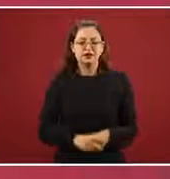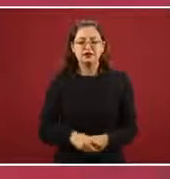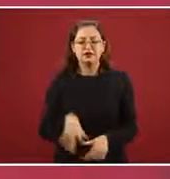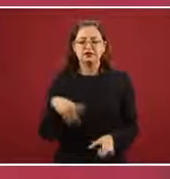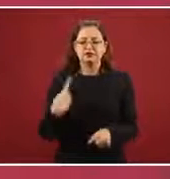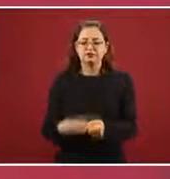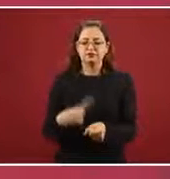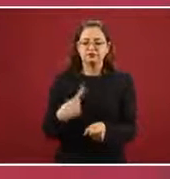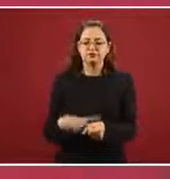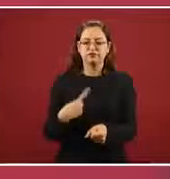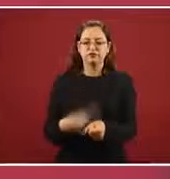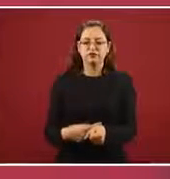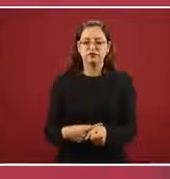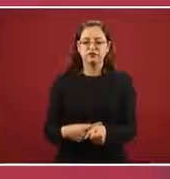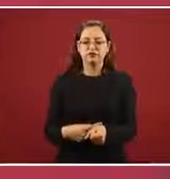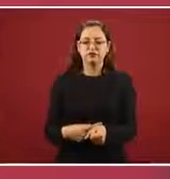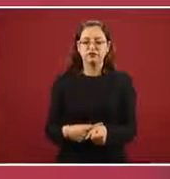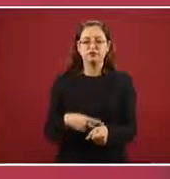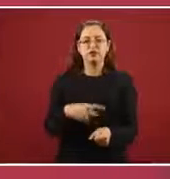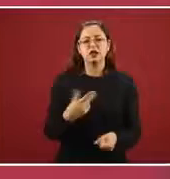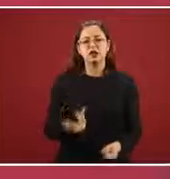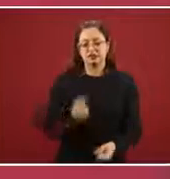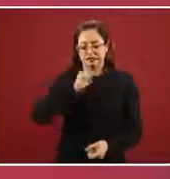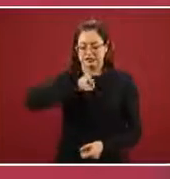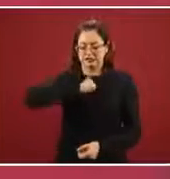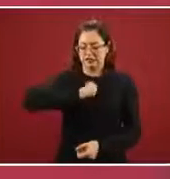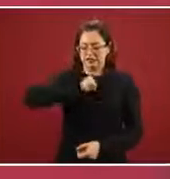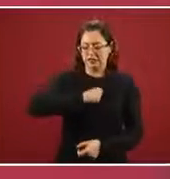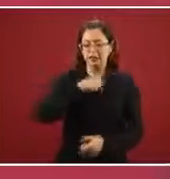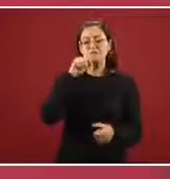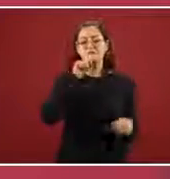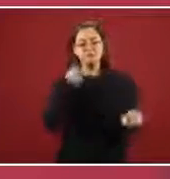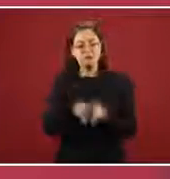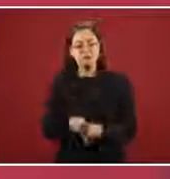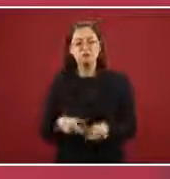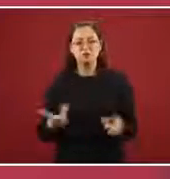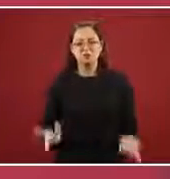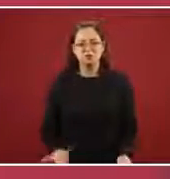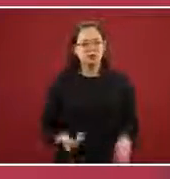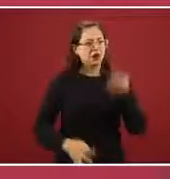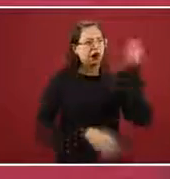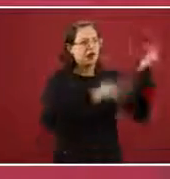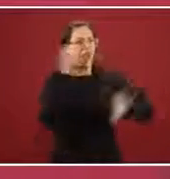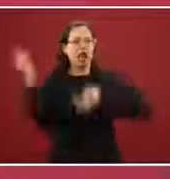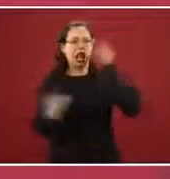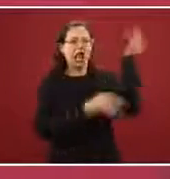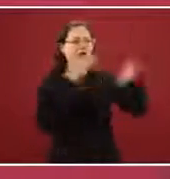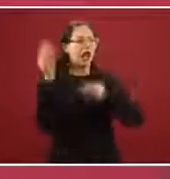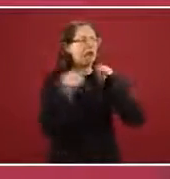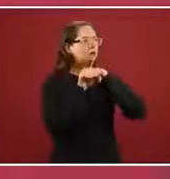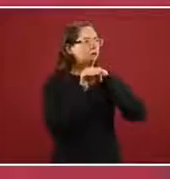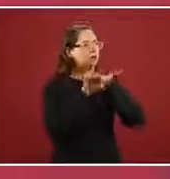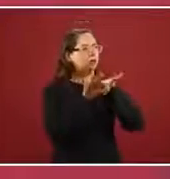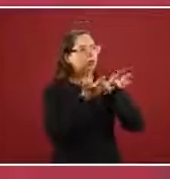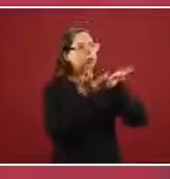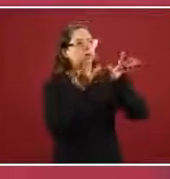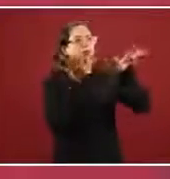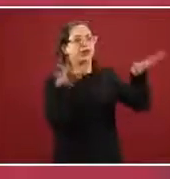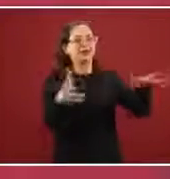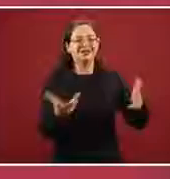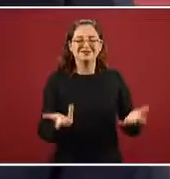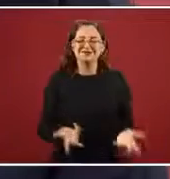enfermos de SIDA, todo eso. Bueno, tuvimos que